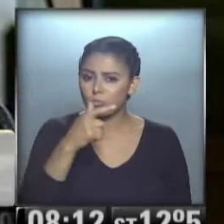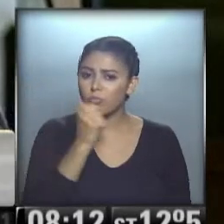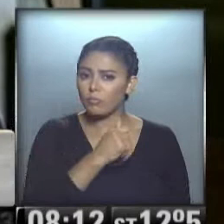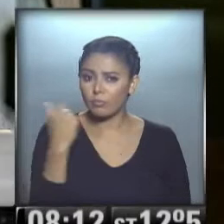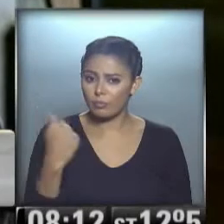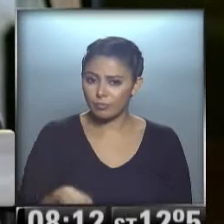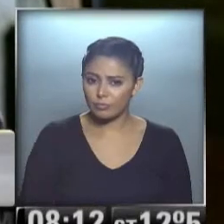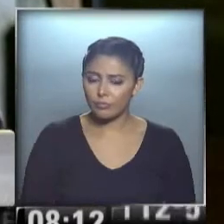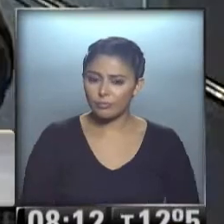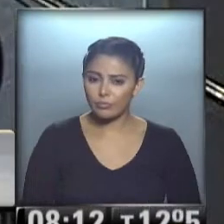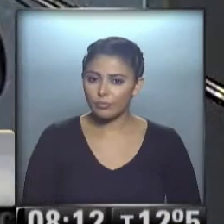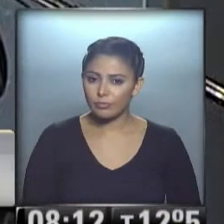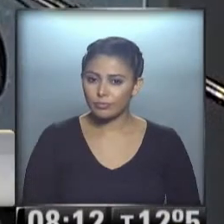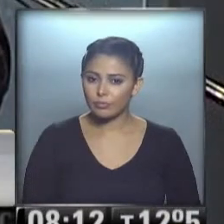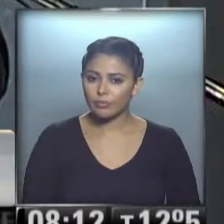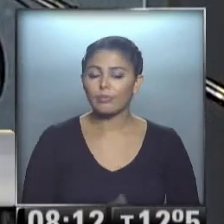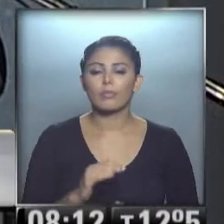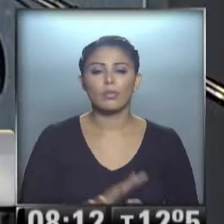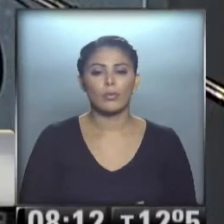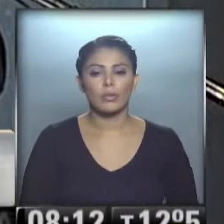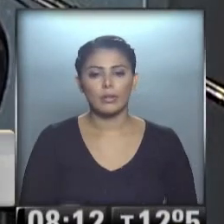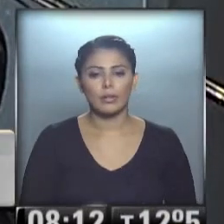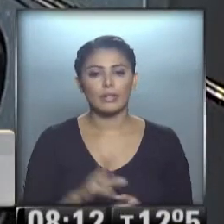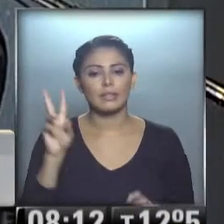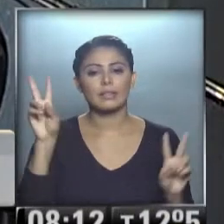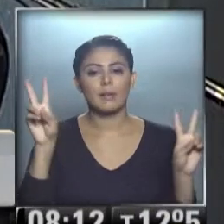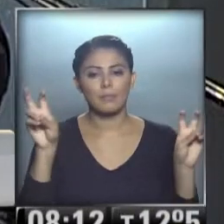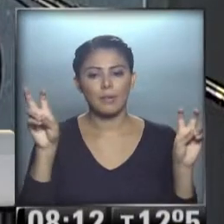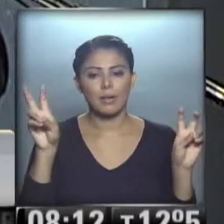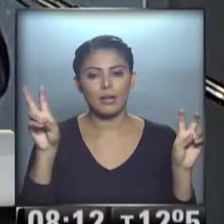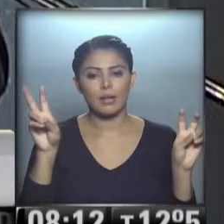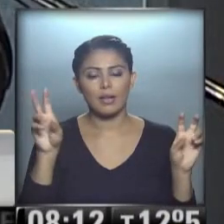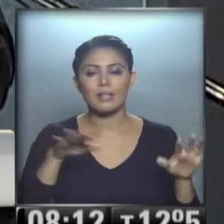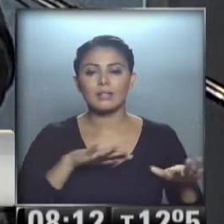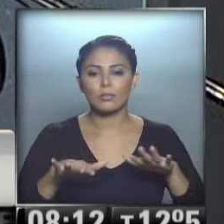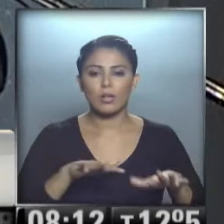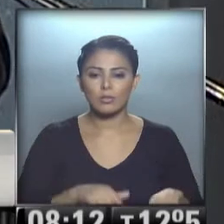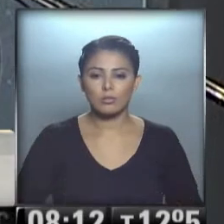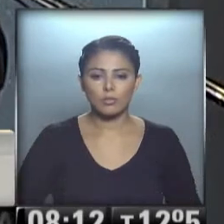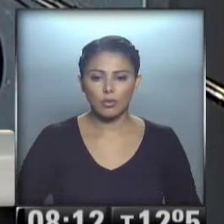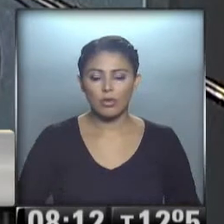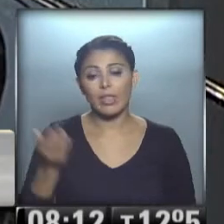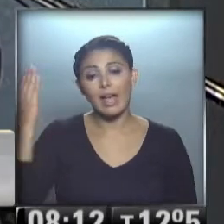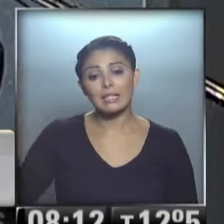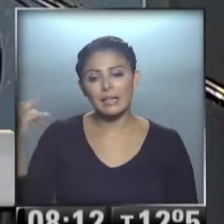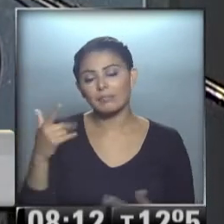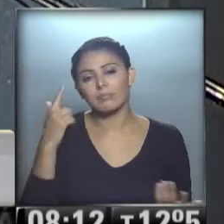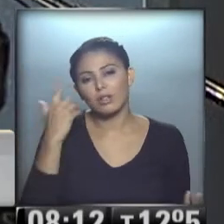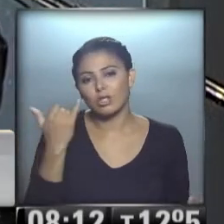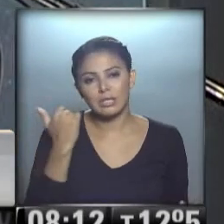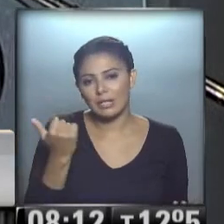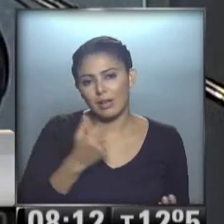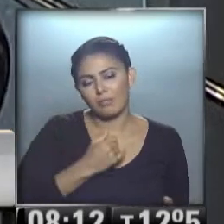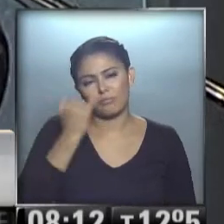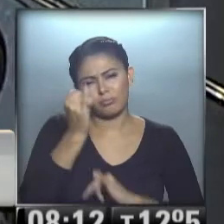medicamentos. Bueno, respecto al tema de los episodios acaecidos en el día de ayer, creo que ya se habló